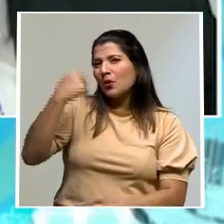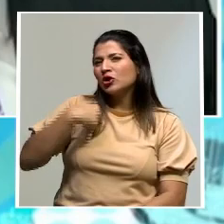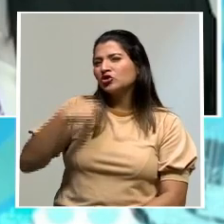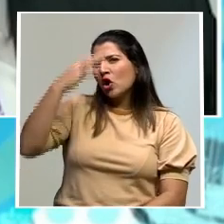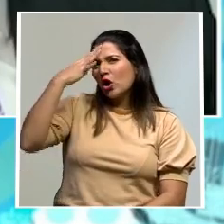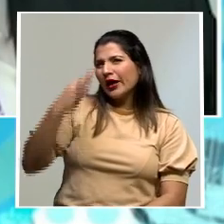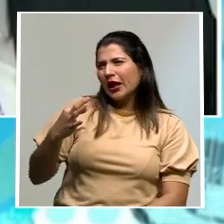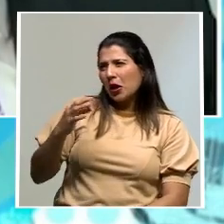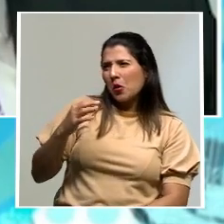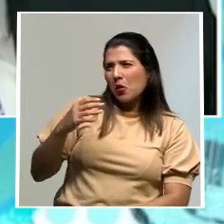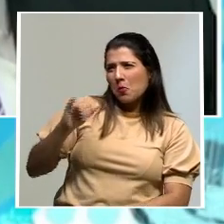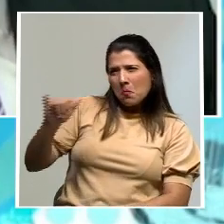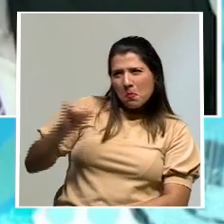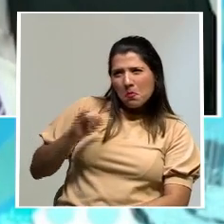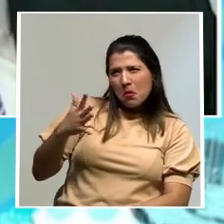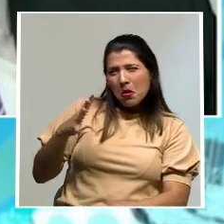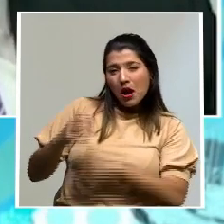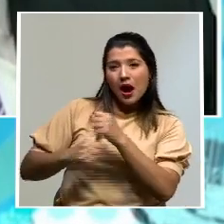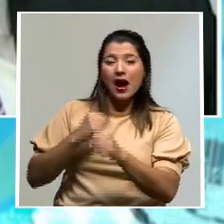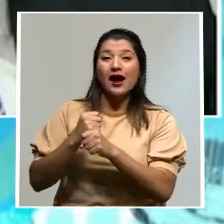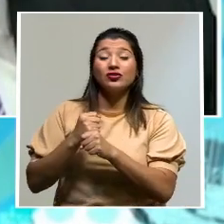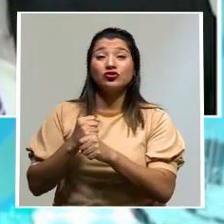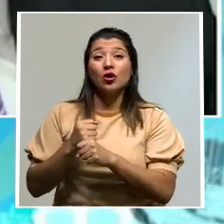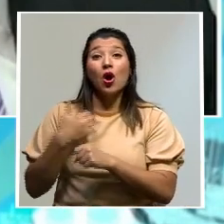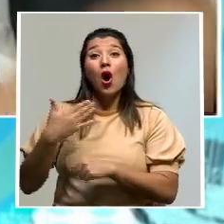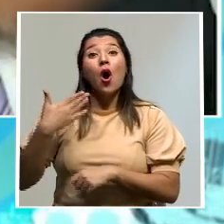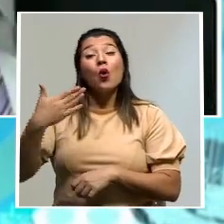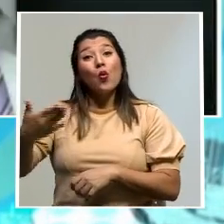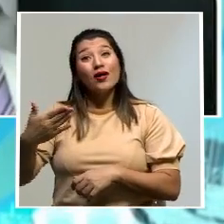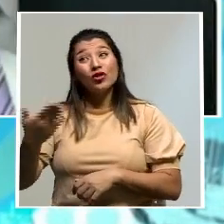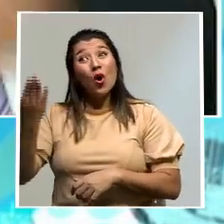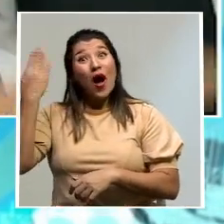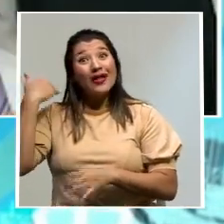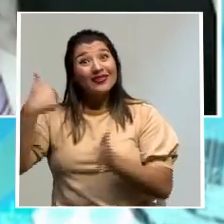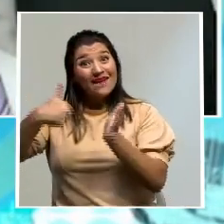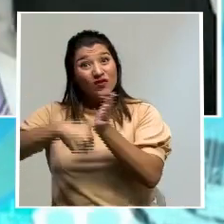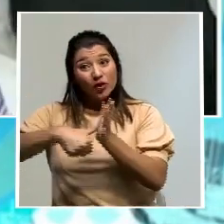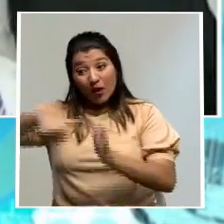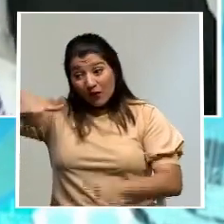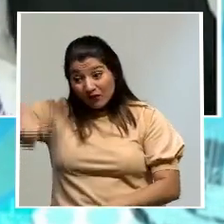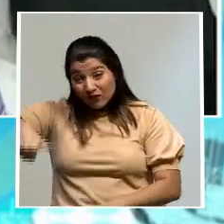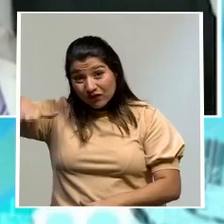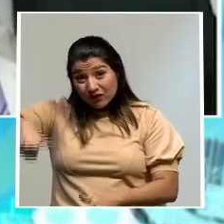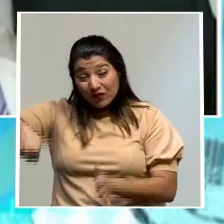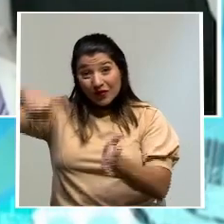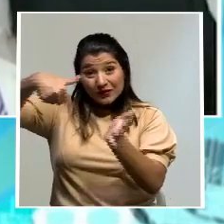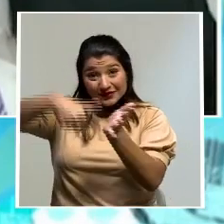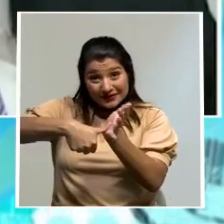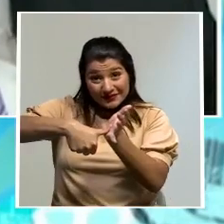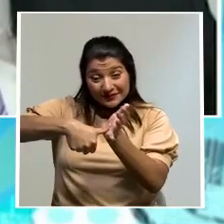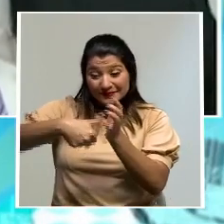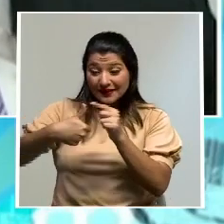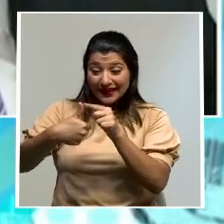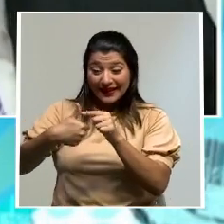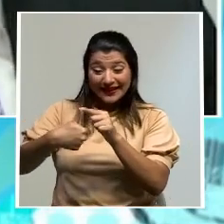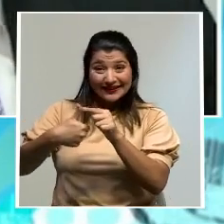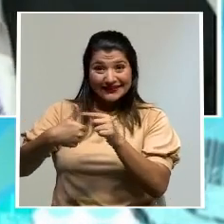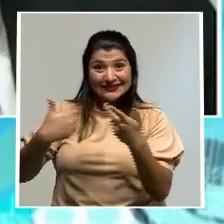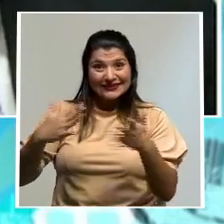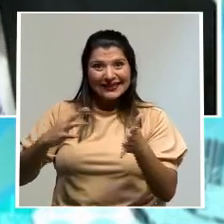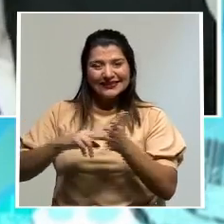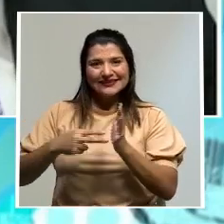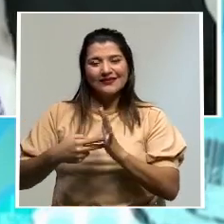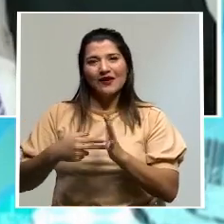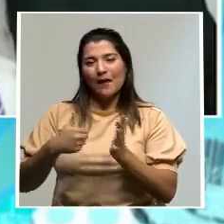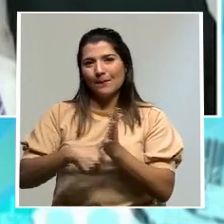sos contemporáneo, de que cuando nos mojaban el dedito demorado para identificar que ya habíamos votado aquí en el país.